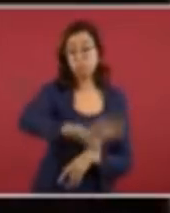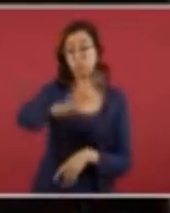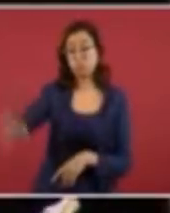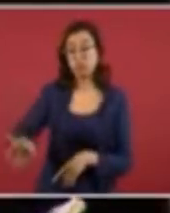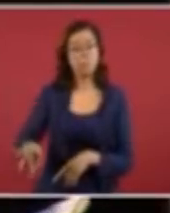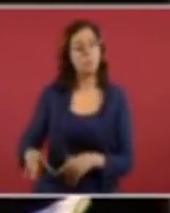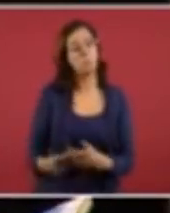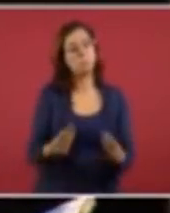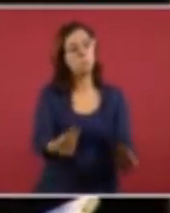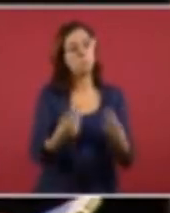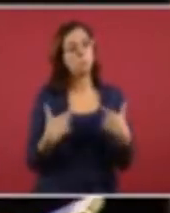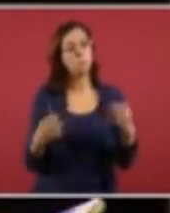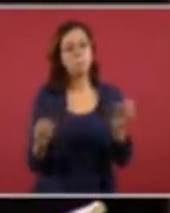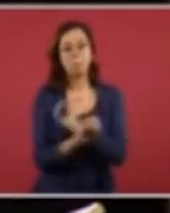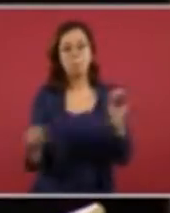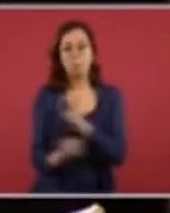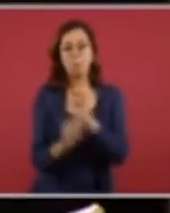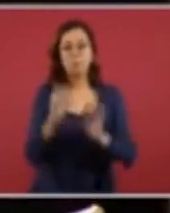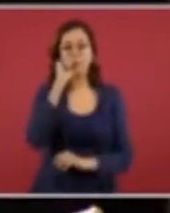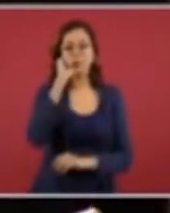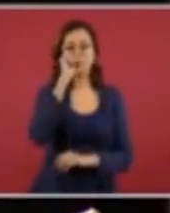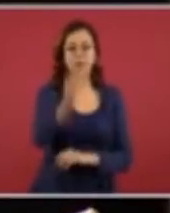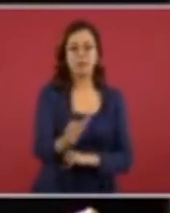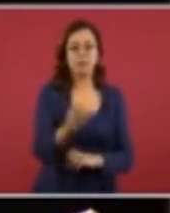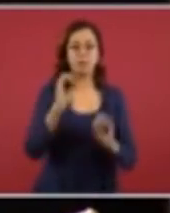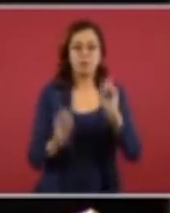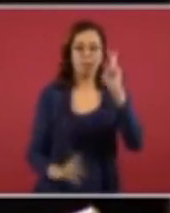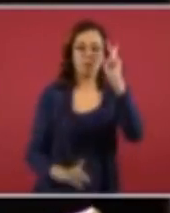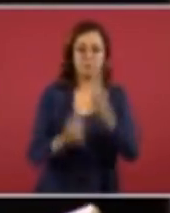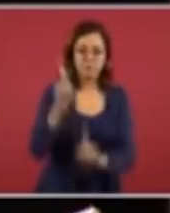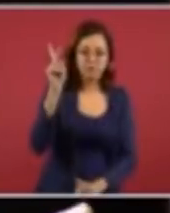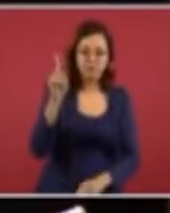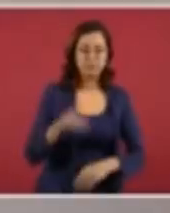no llega, lo llega incompleto,